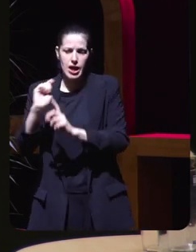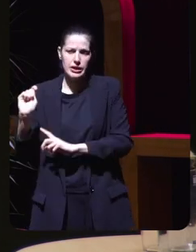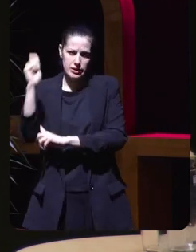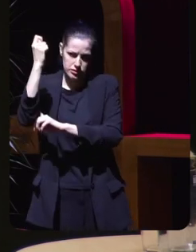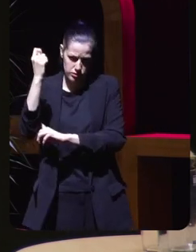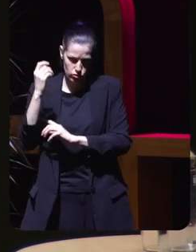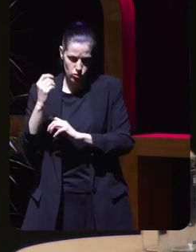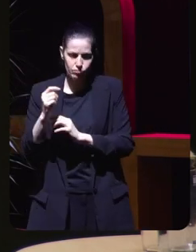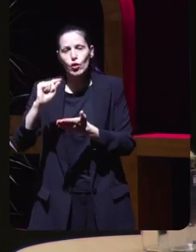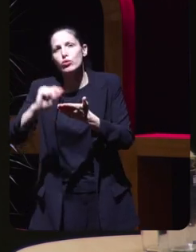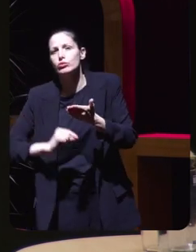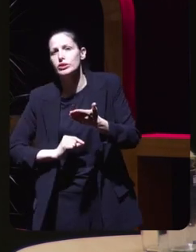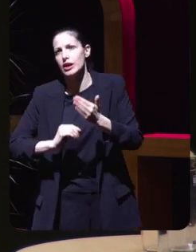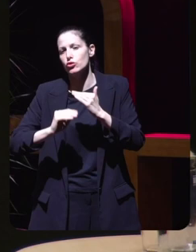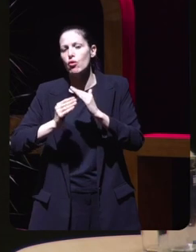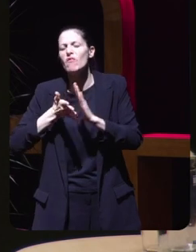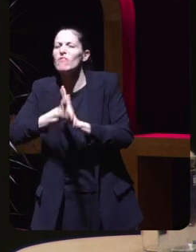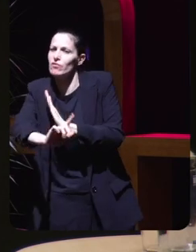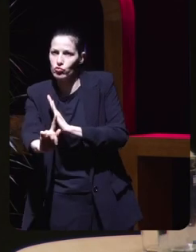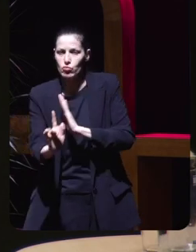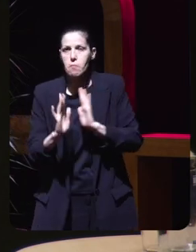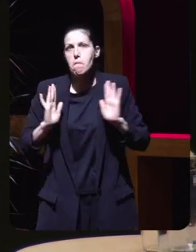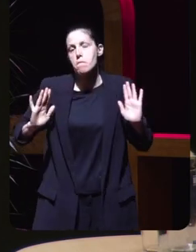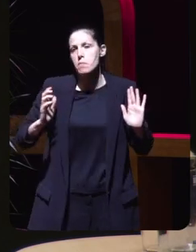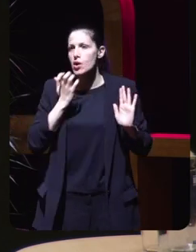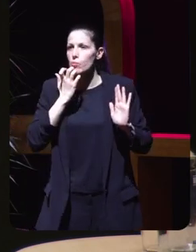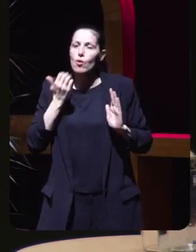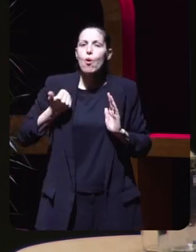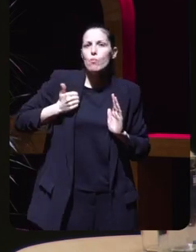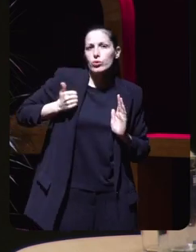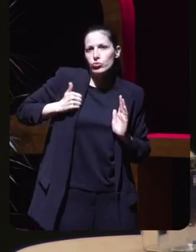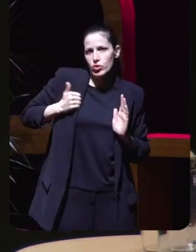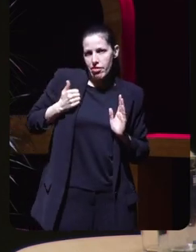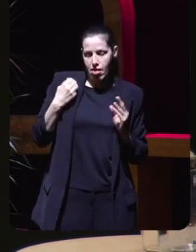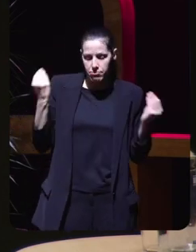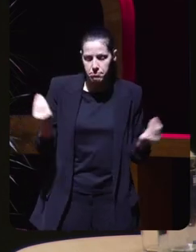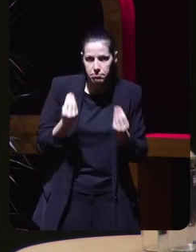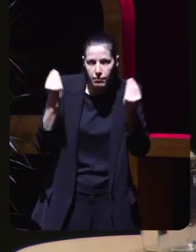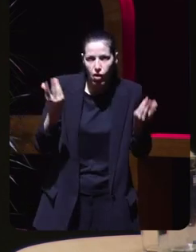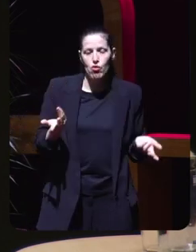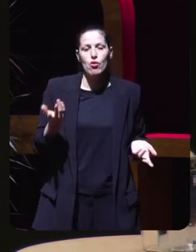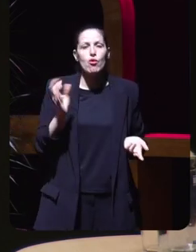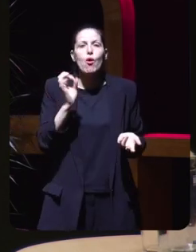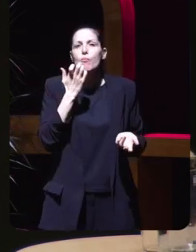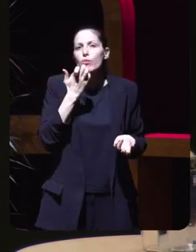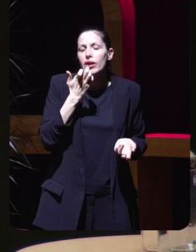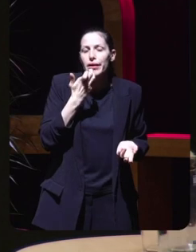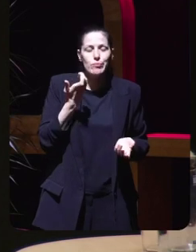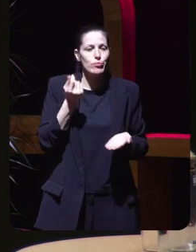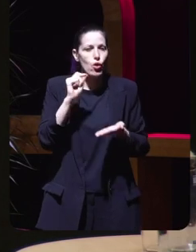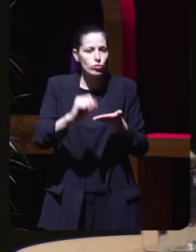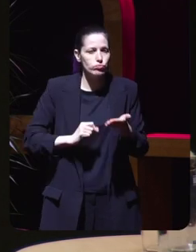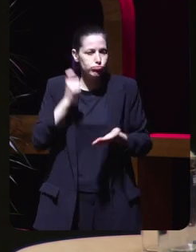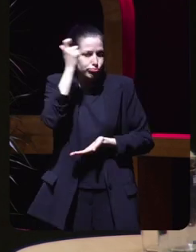Pues un contrato ya fijo no pero prefiero a mayores oportunidades laborales a nivel de Pues un contrato con más duración o